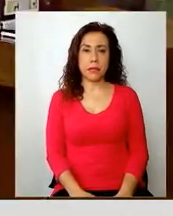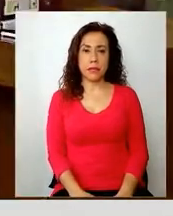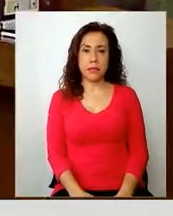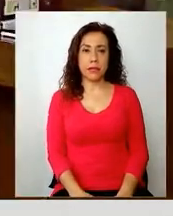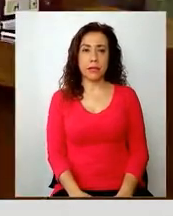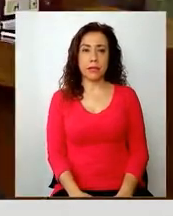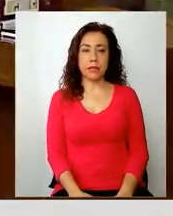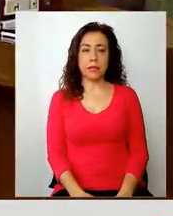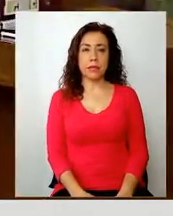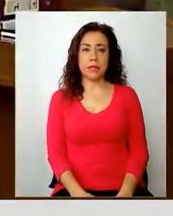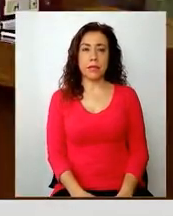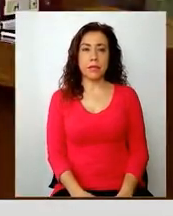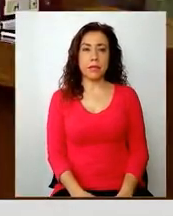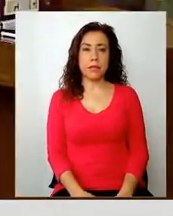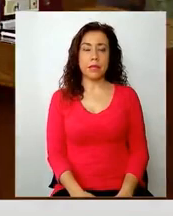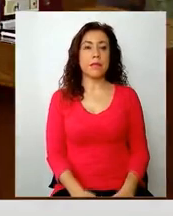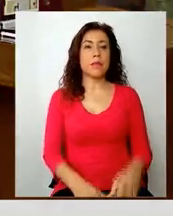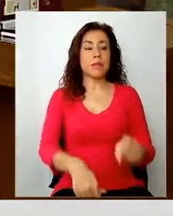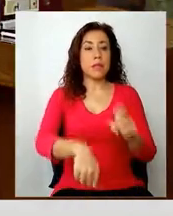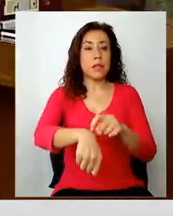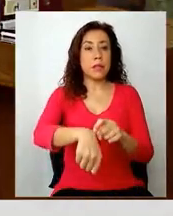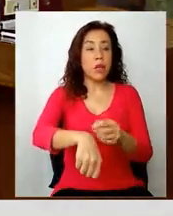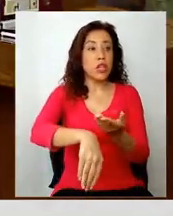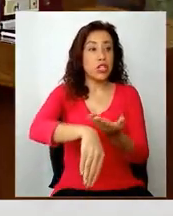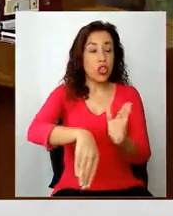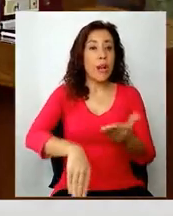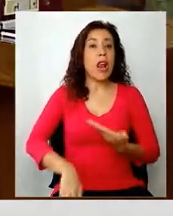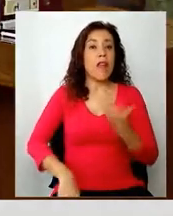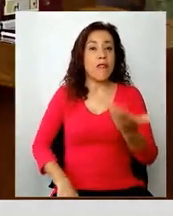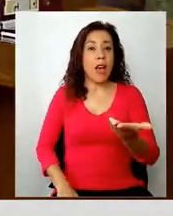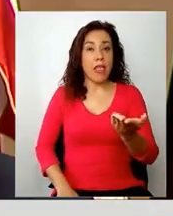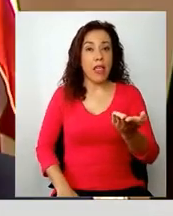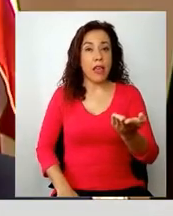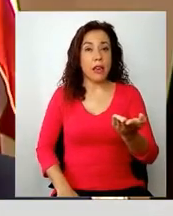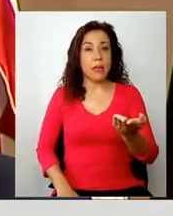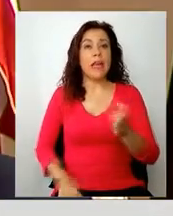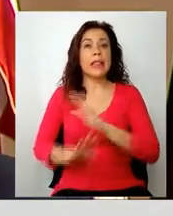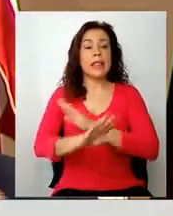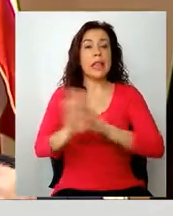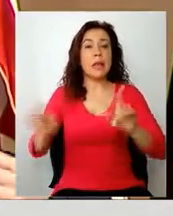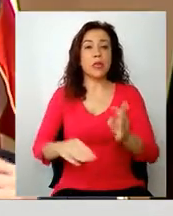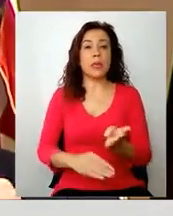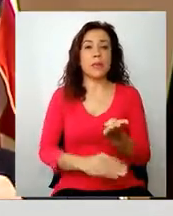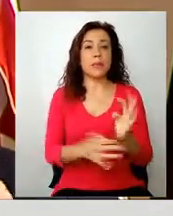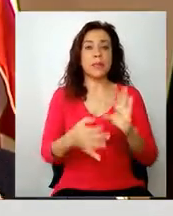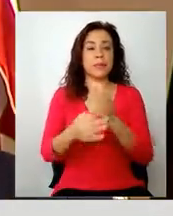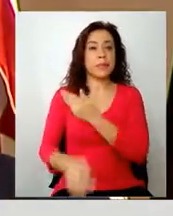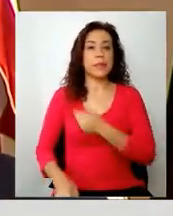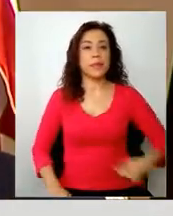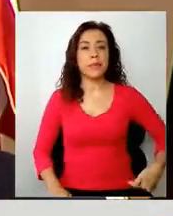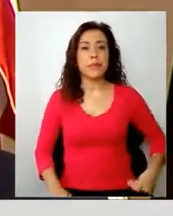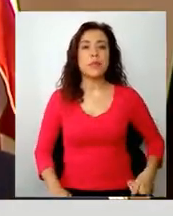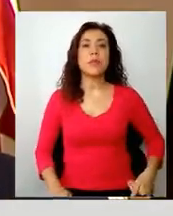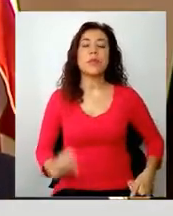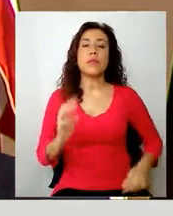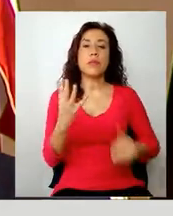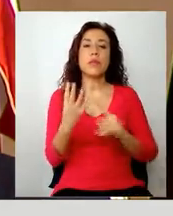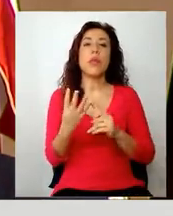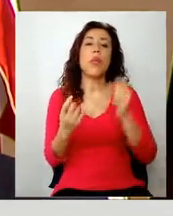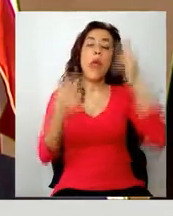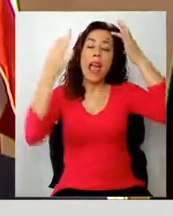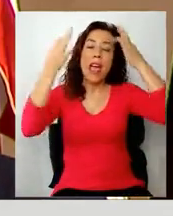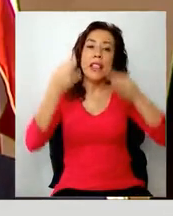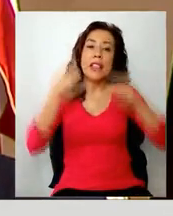le entregamos el tiempo restante diputado para que termine la solicitud Gracias presidente cuarto medidas que se están tomando para